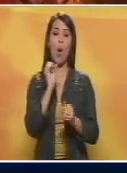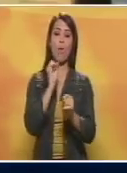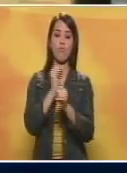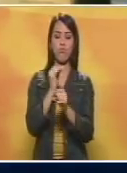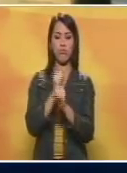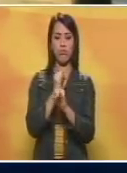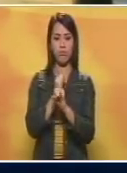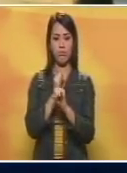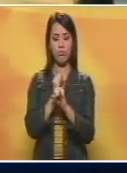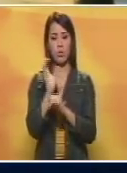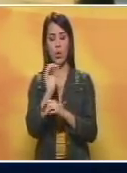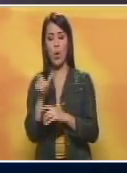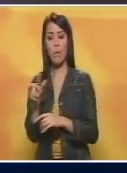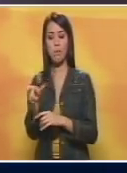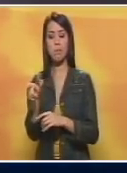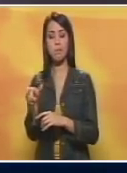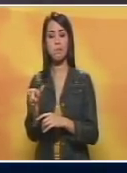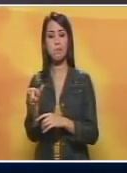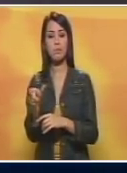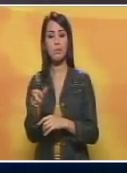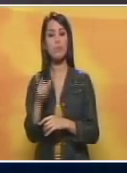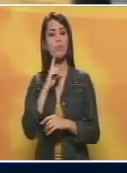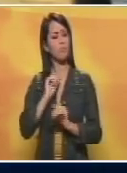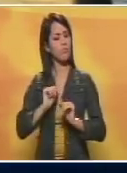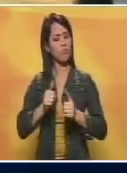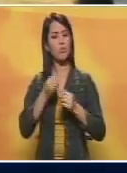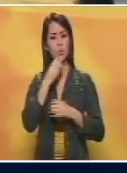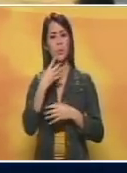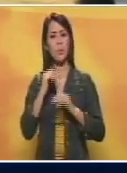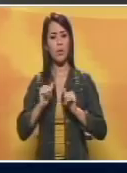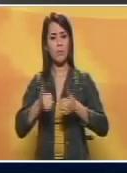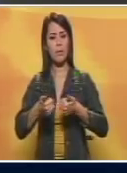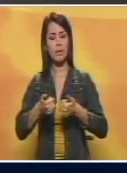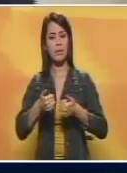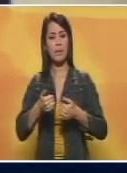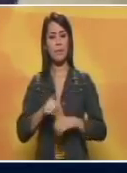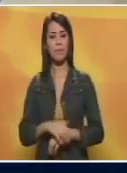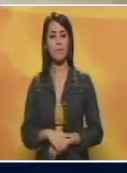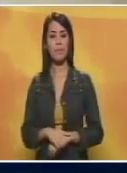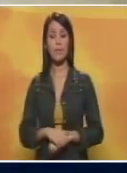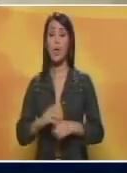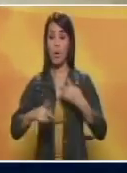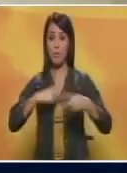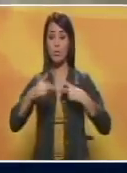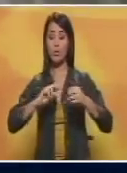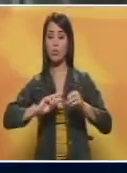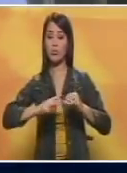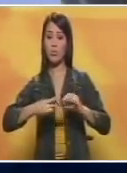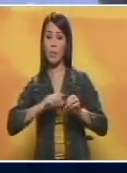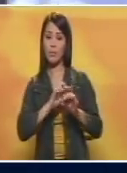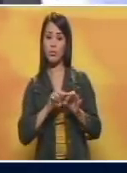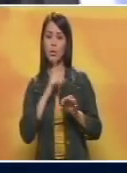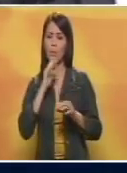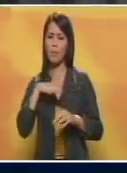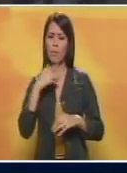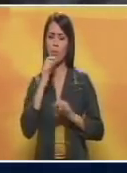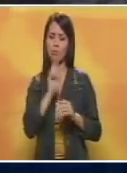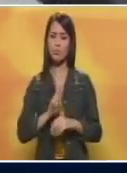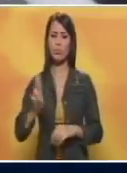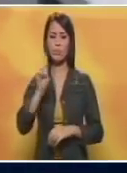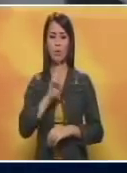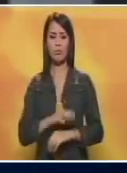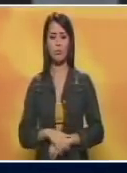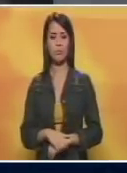los cajeros automáticos y pago móvil estarán activos durante el proceso de reconversión la junta directiva de la asociación bancaria se mantendrá